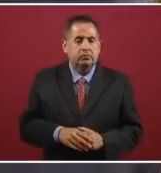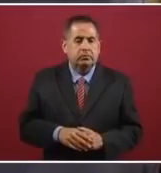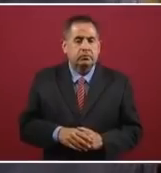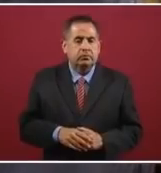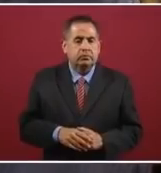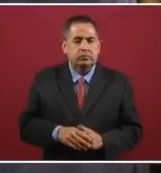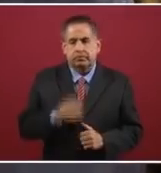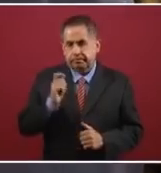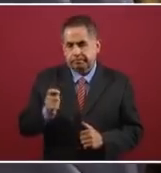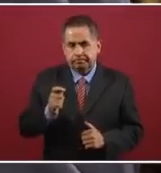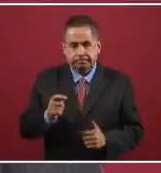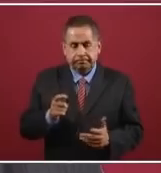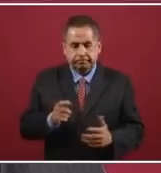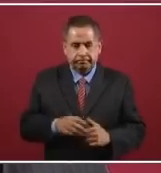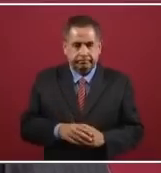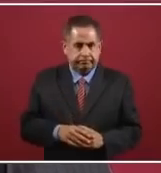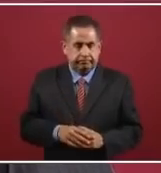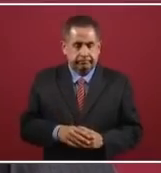de